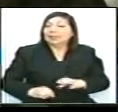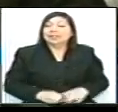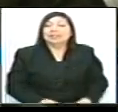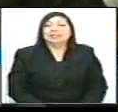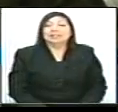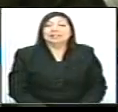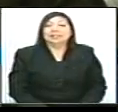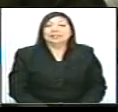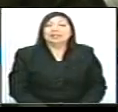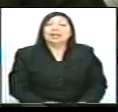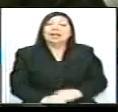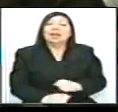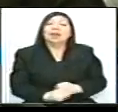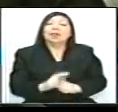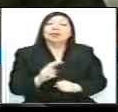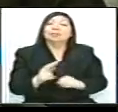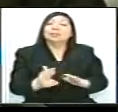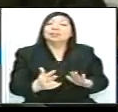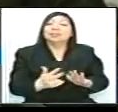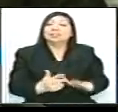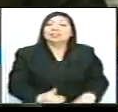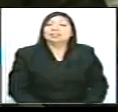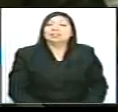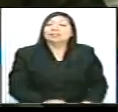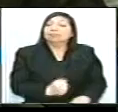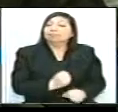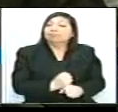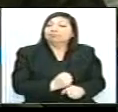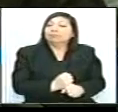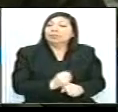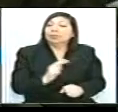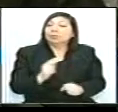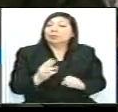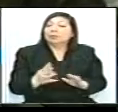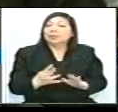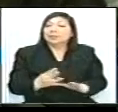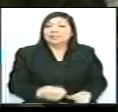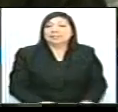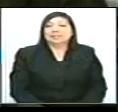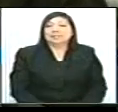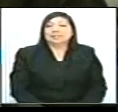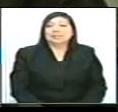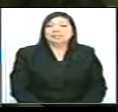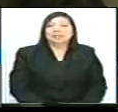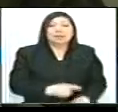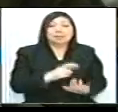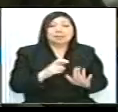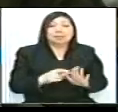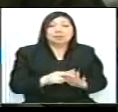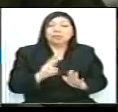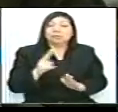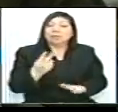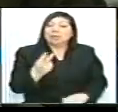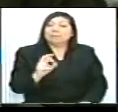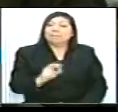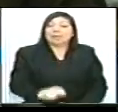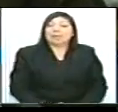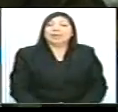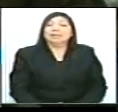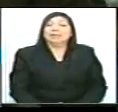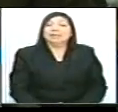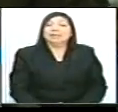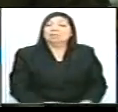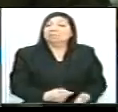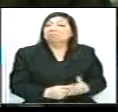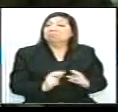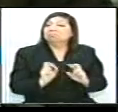desde el 2018, la ejecución del 2019 y la proyección al 2020 nos